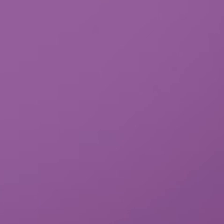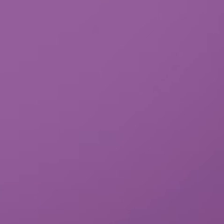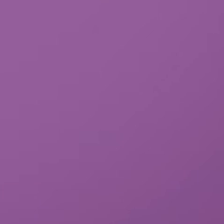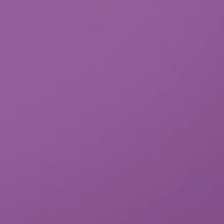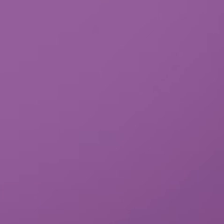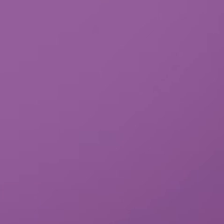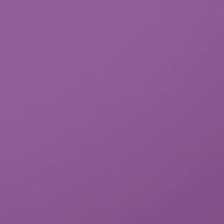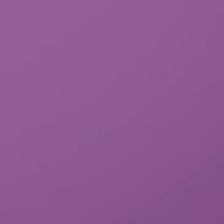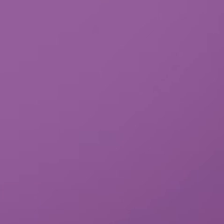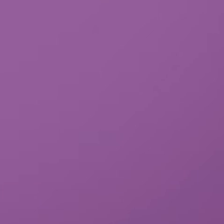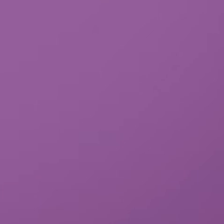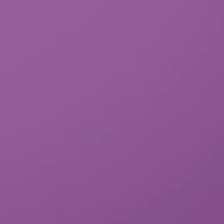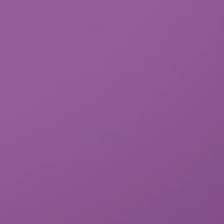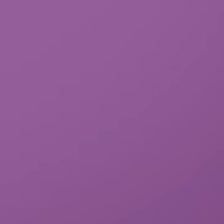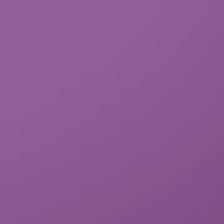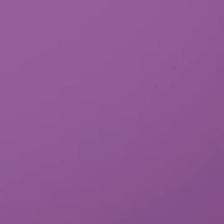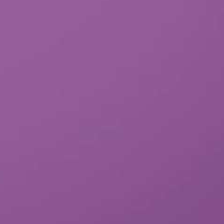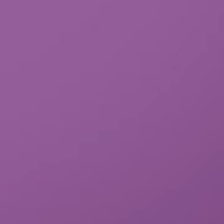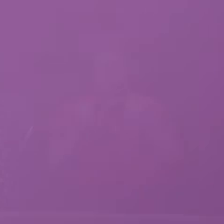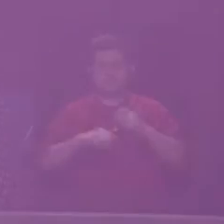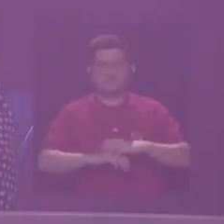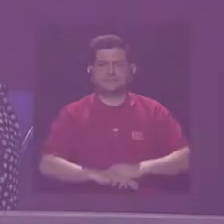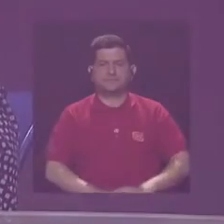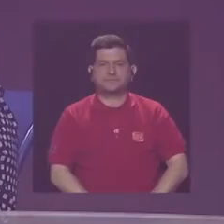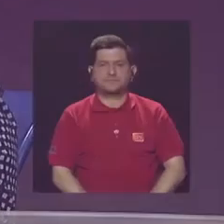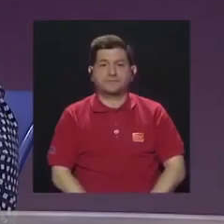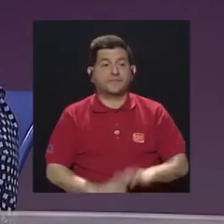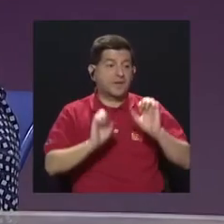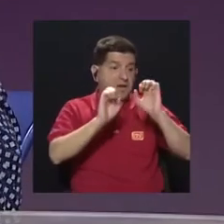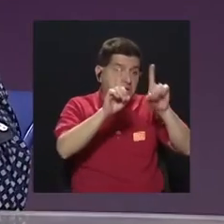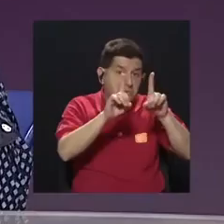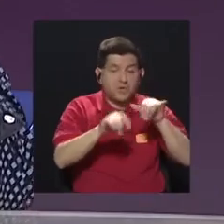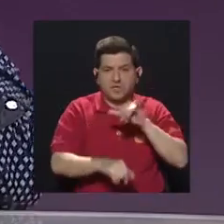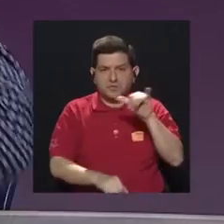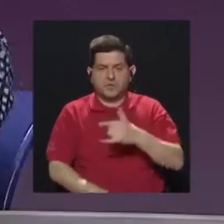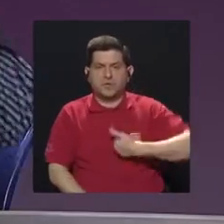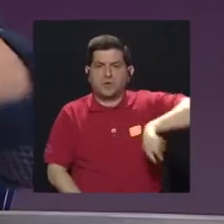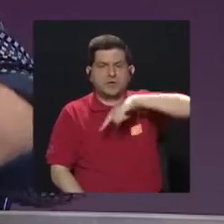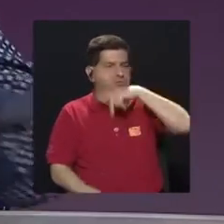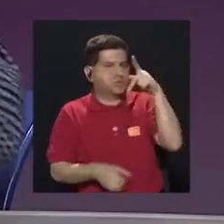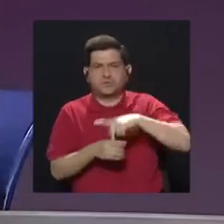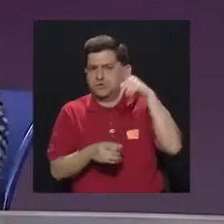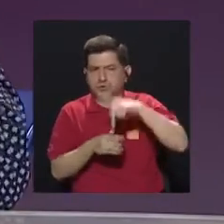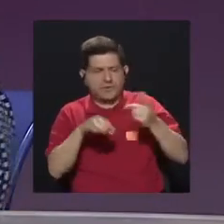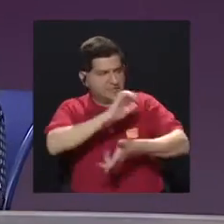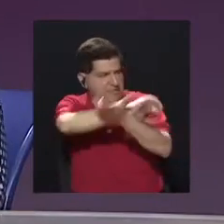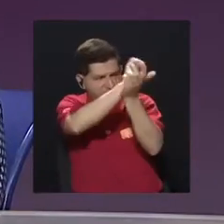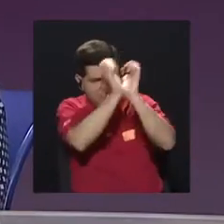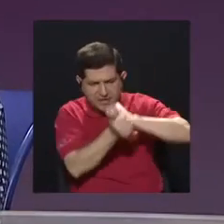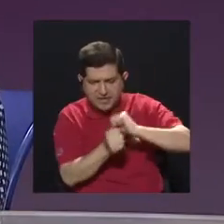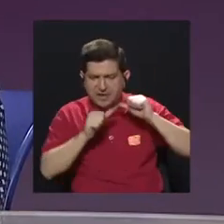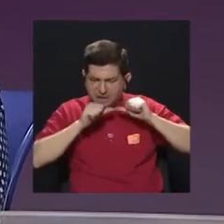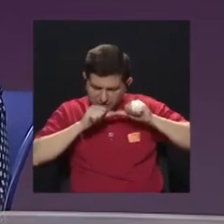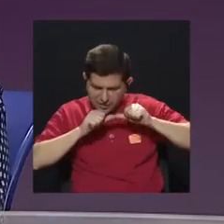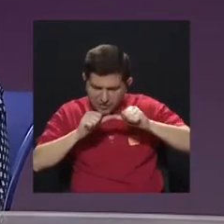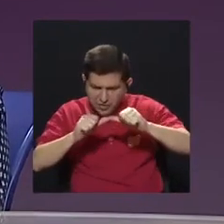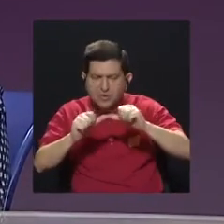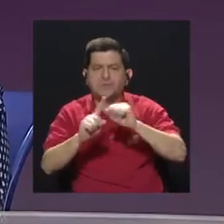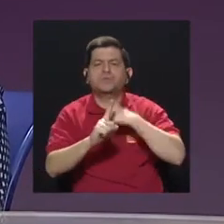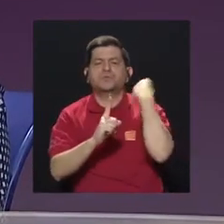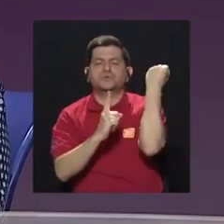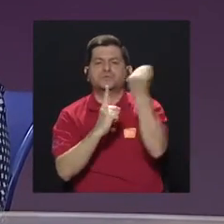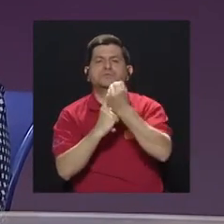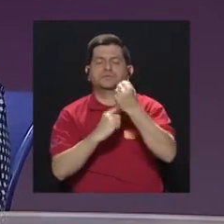el área en las áreas de salud y educación como si no fuéramos parte de la transformación permanente de las